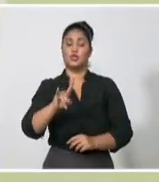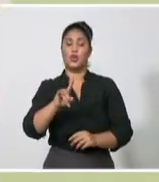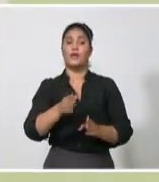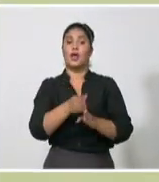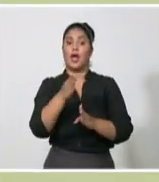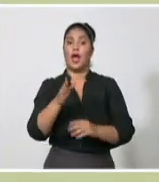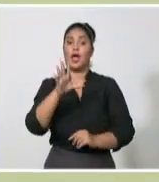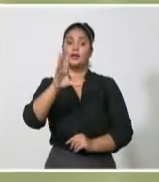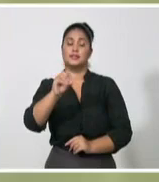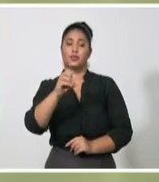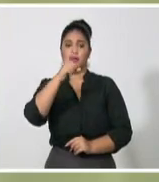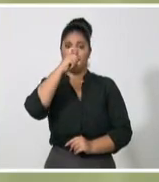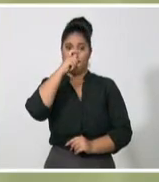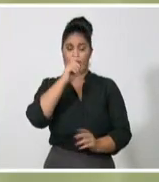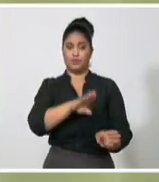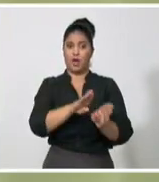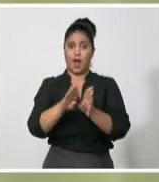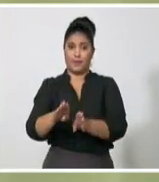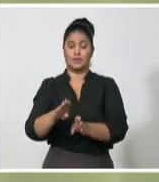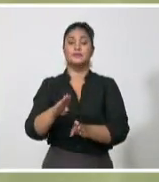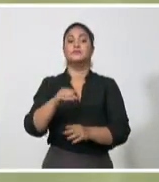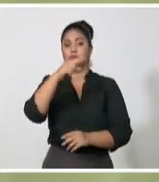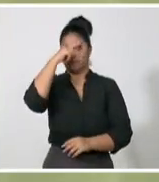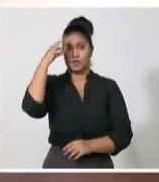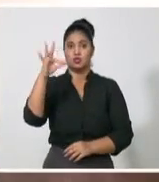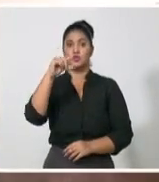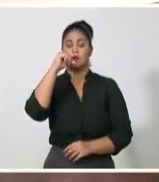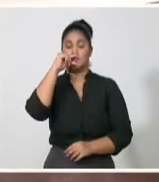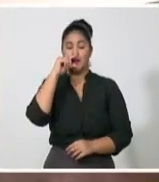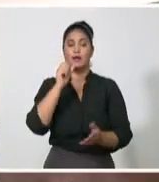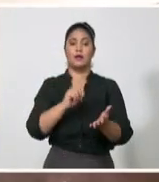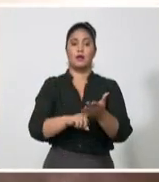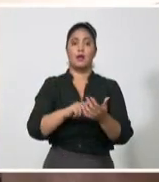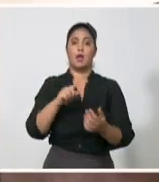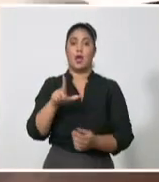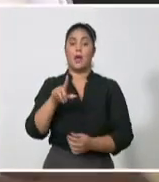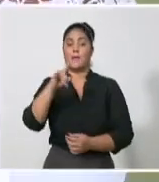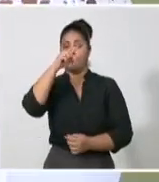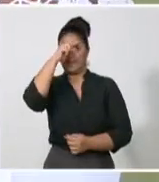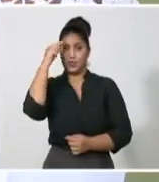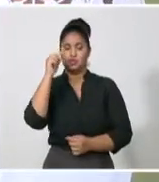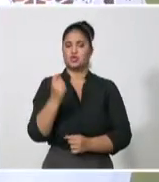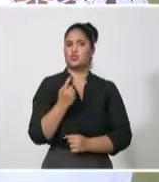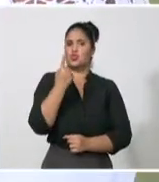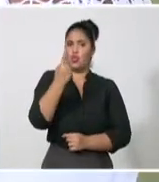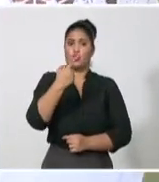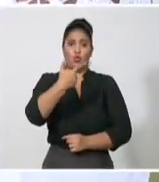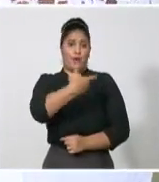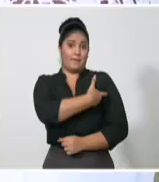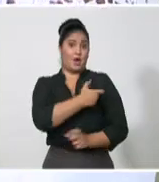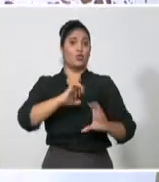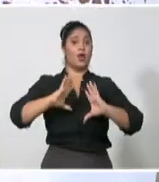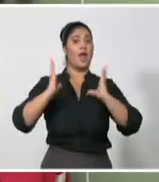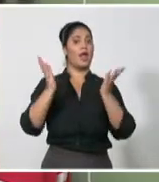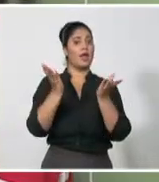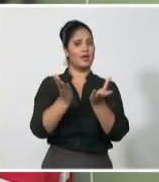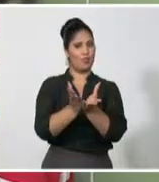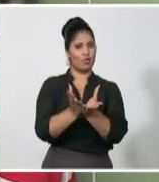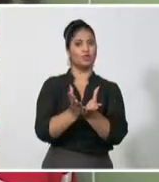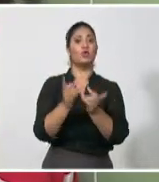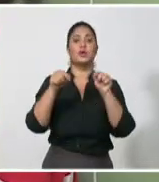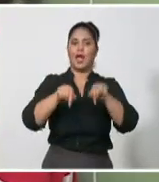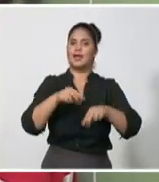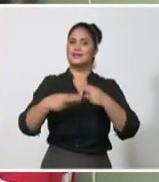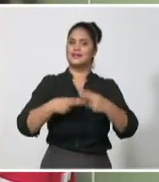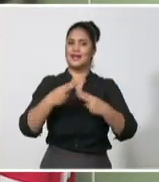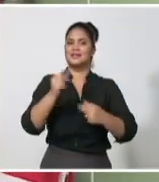Plus, el único candidato vacunal anti-COVID-19 para convalecientes, demostró ya su seguridad en 30 voluntarios durante la